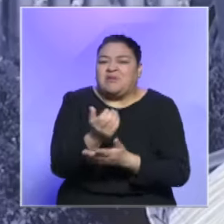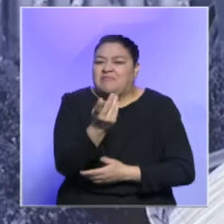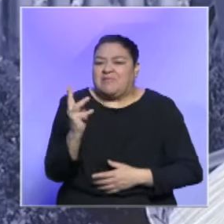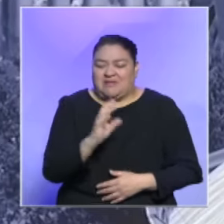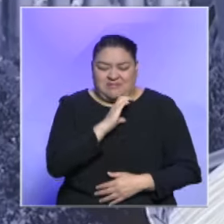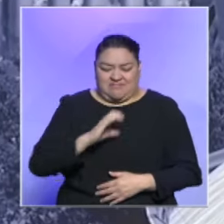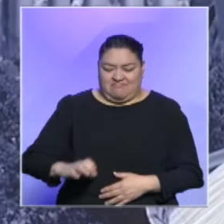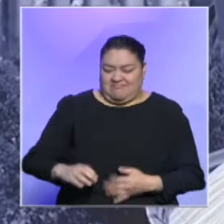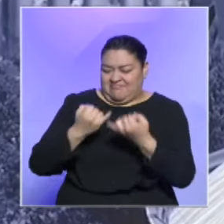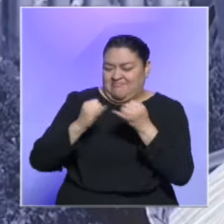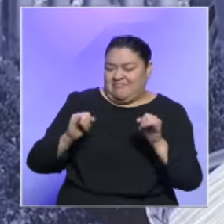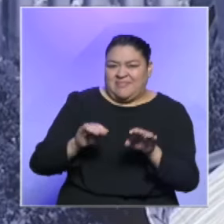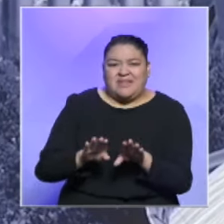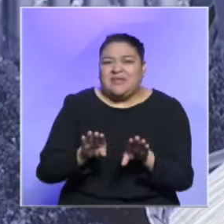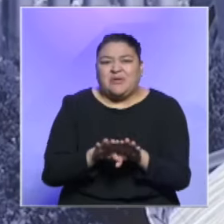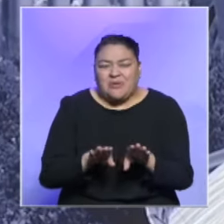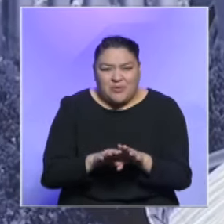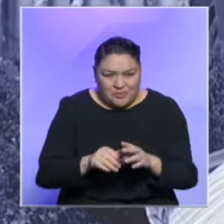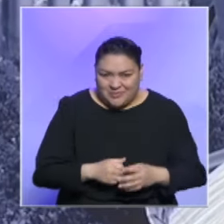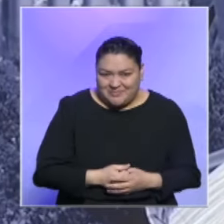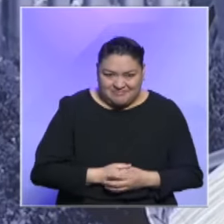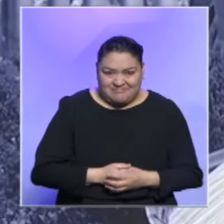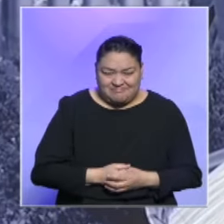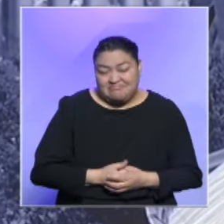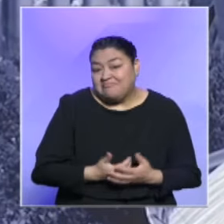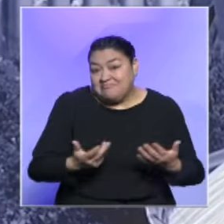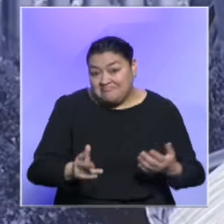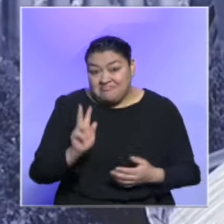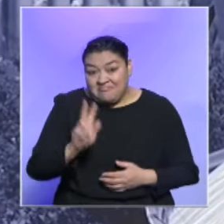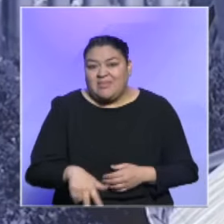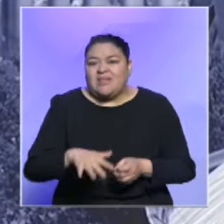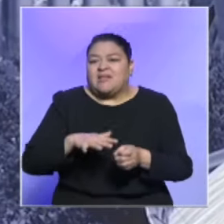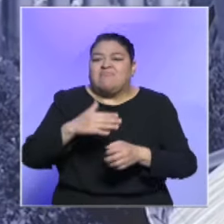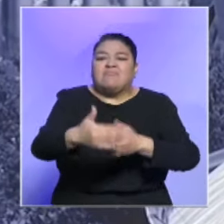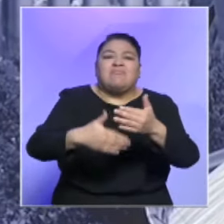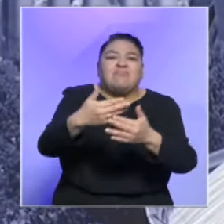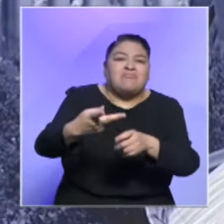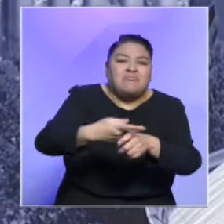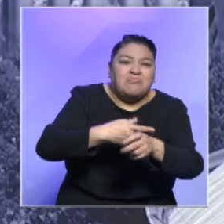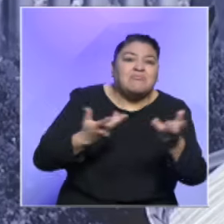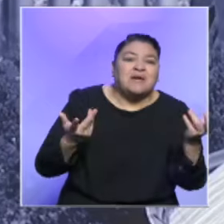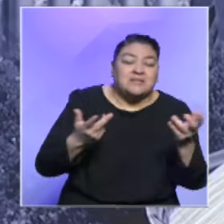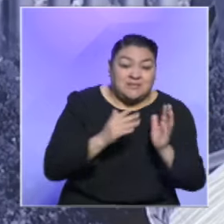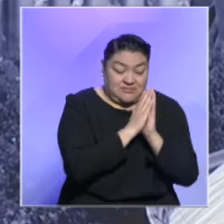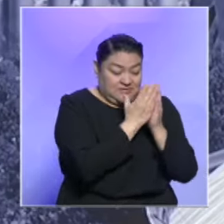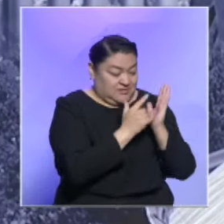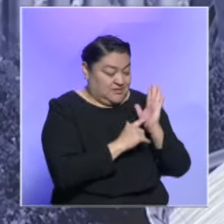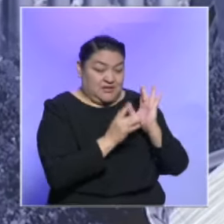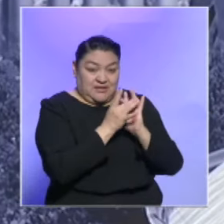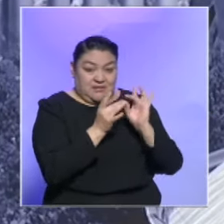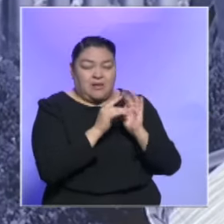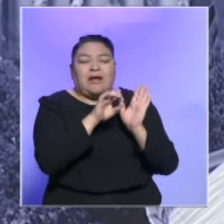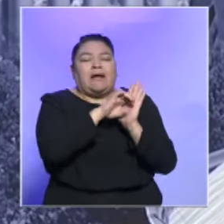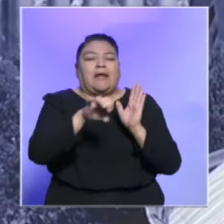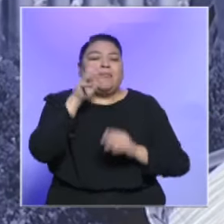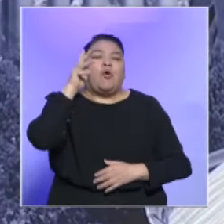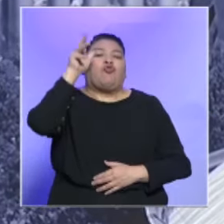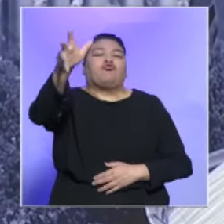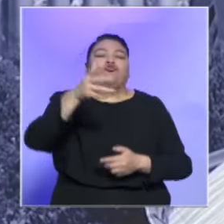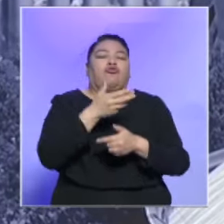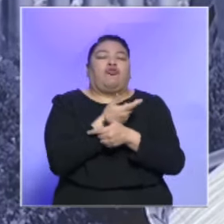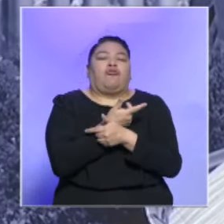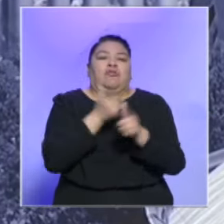todos puedan ser candidatas y candidatos independientes. ¿Cuál sería el resultado de esto? El libro lo plantea muy bien hipotéticamente. Podrán ser una